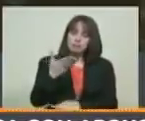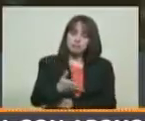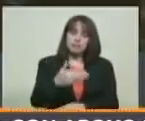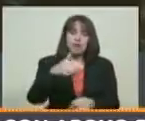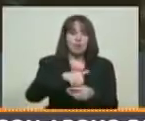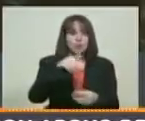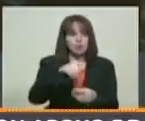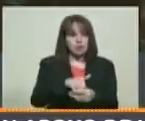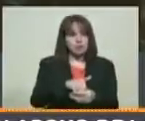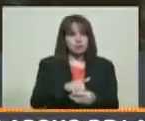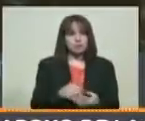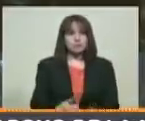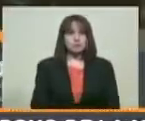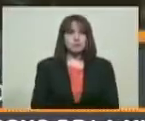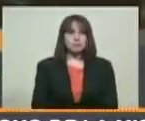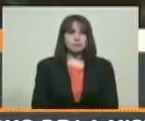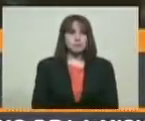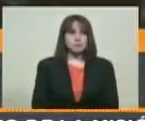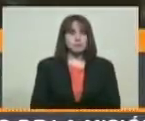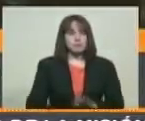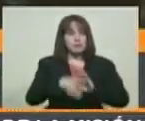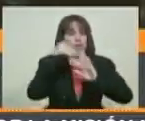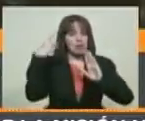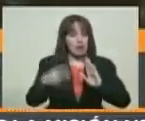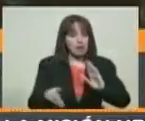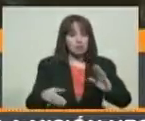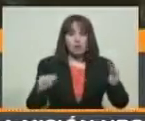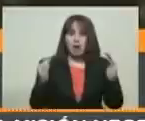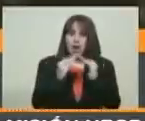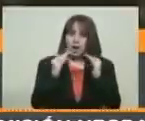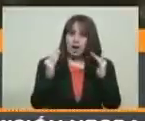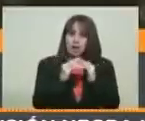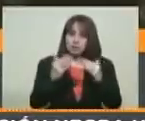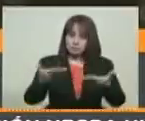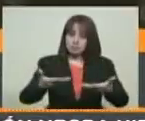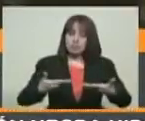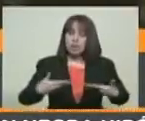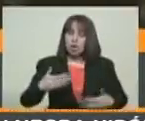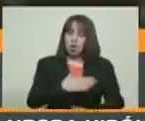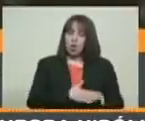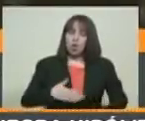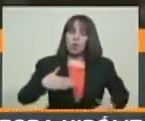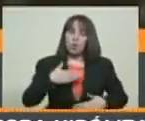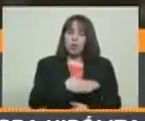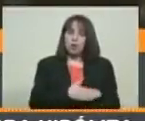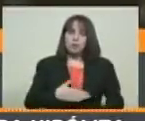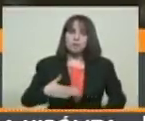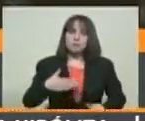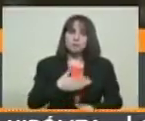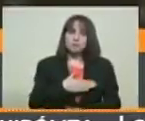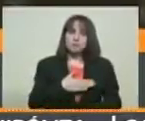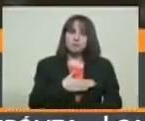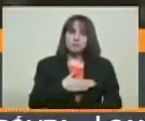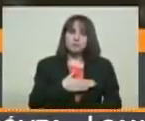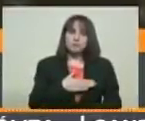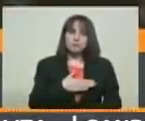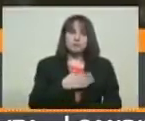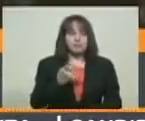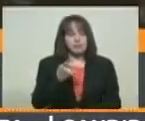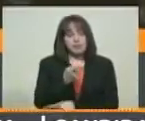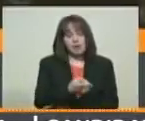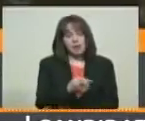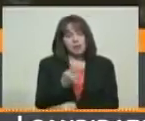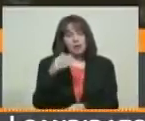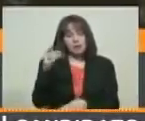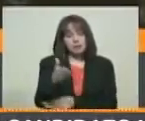votar, derecho a la vivienda cómoda y deber de ir a